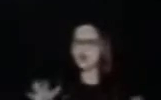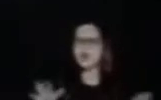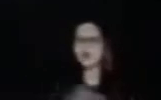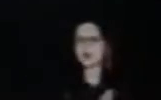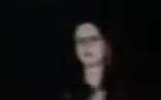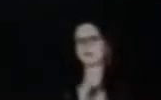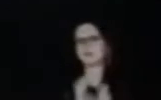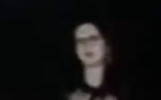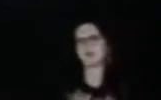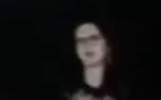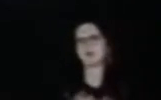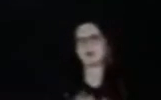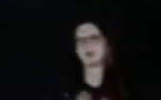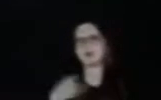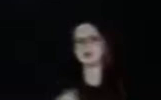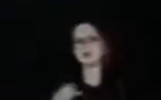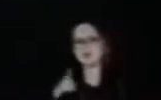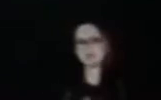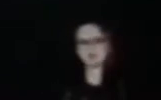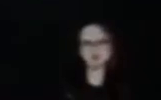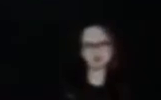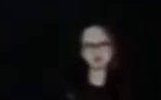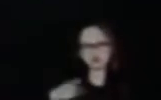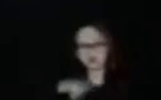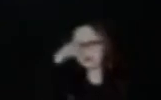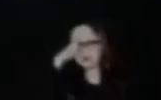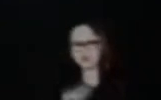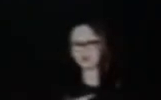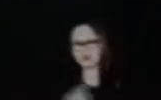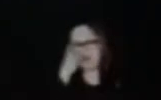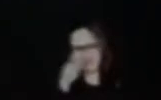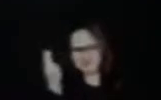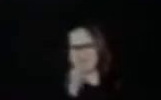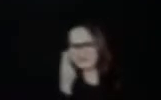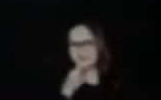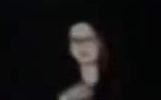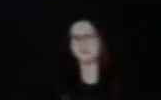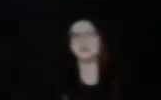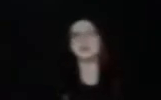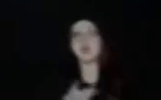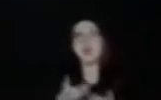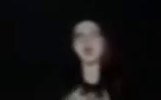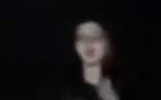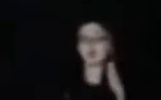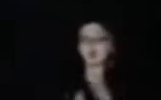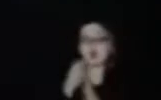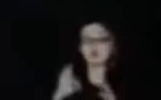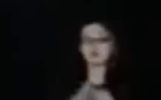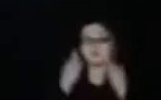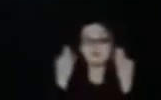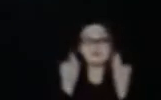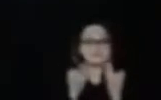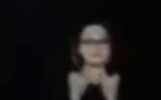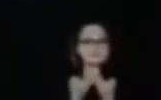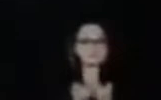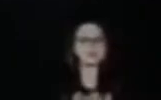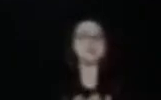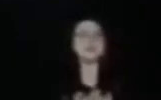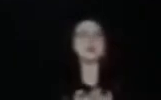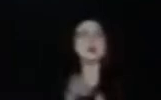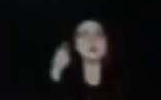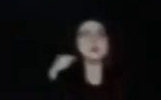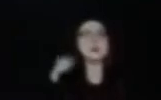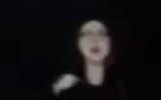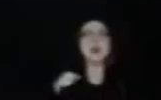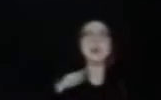y radical de la vida pública de México, la construcción de